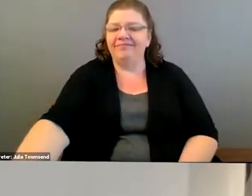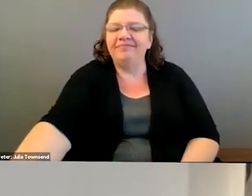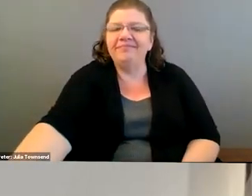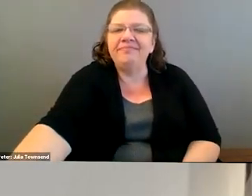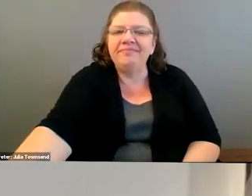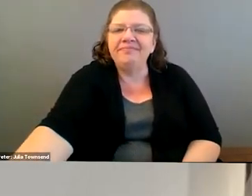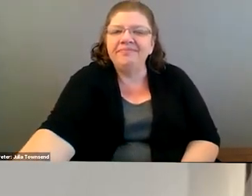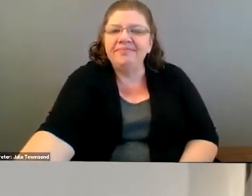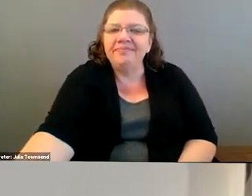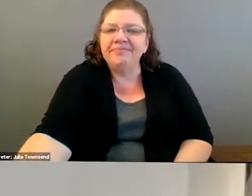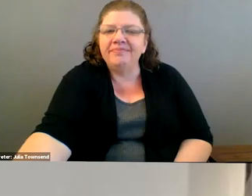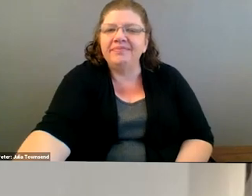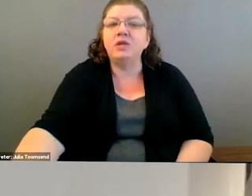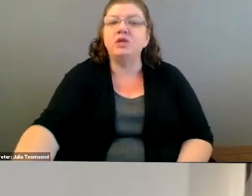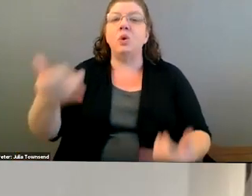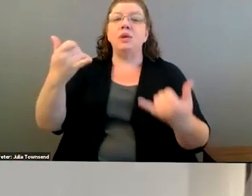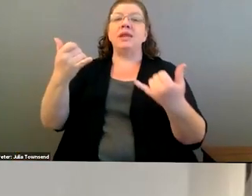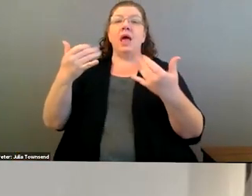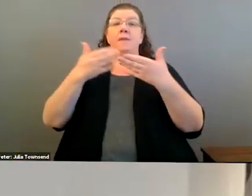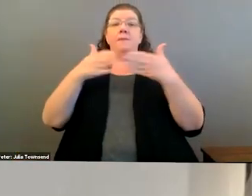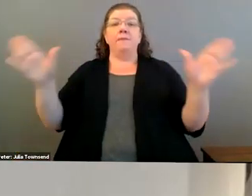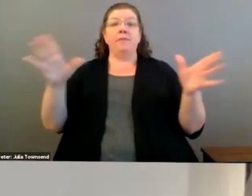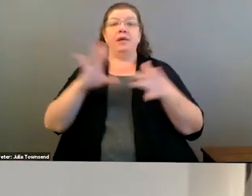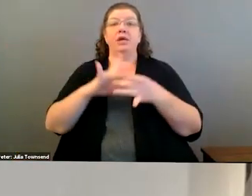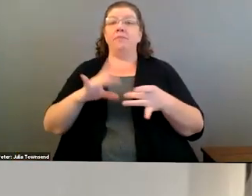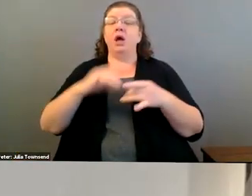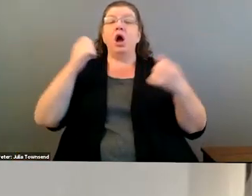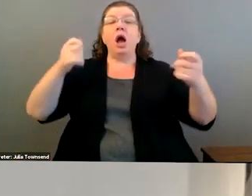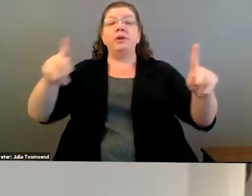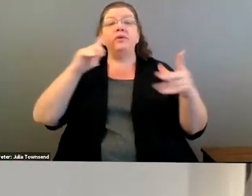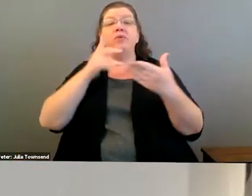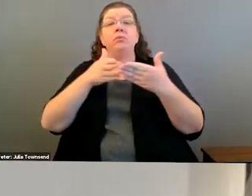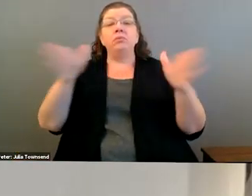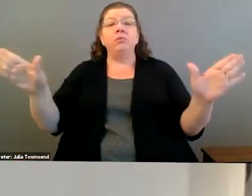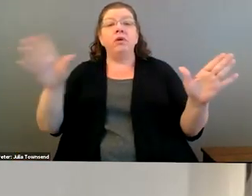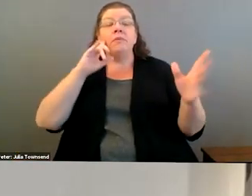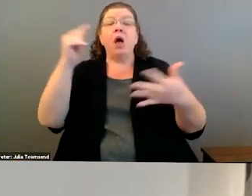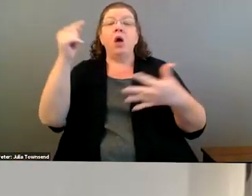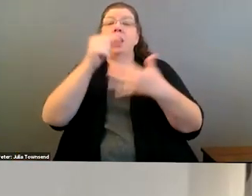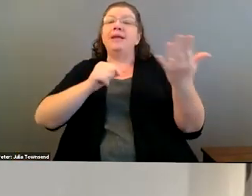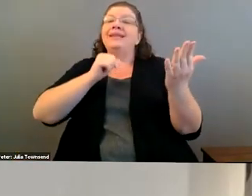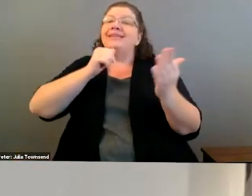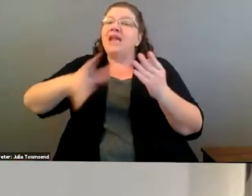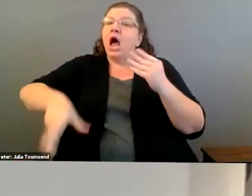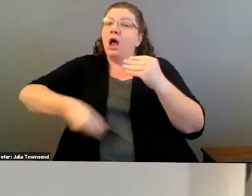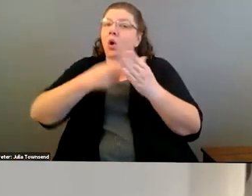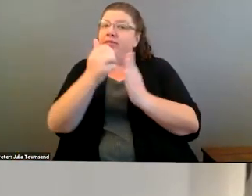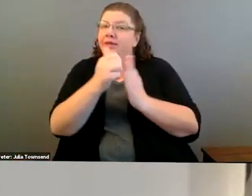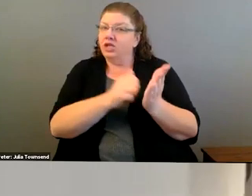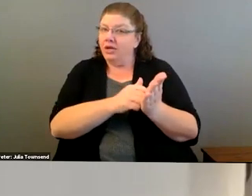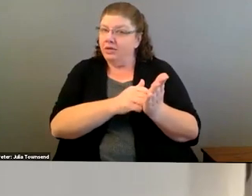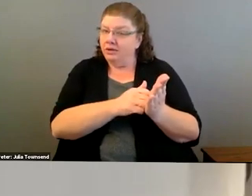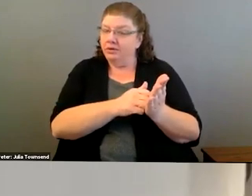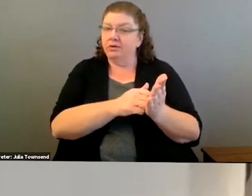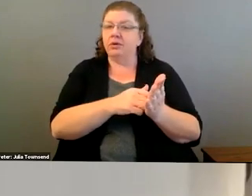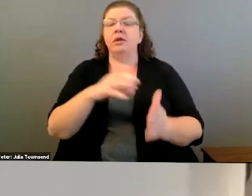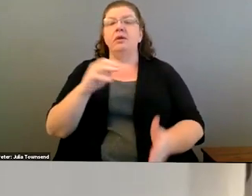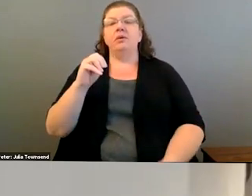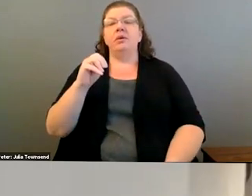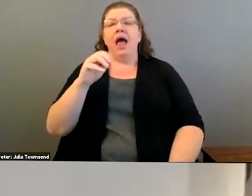y ahora vamos a pasar a los comentarios públicos esta es la oportunidad para comentarios el consejo hace caso de asuntos que no se encuentran con decretos del orden del día